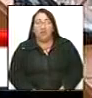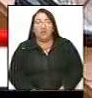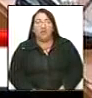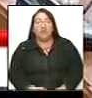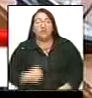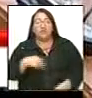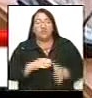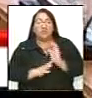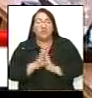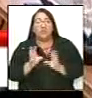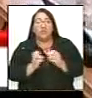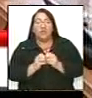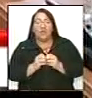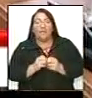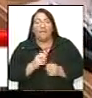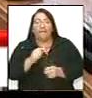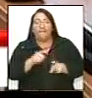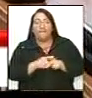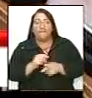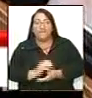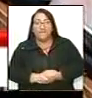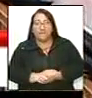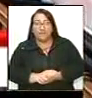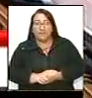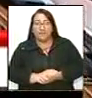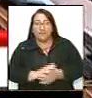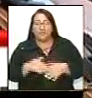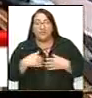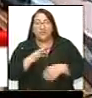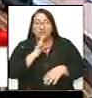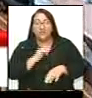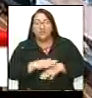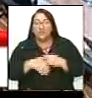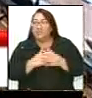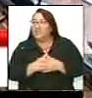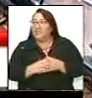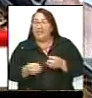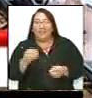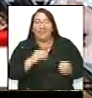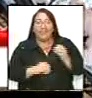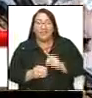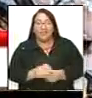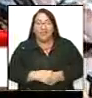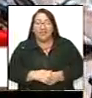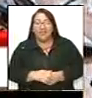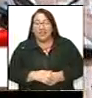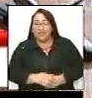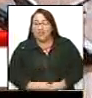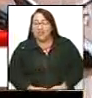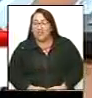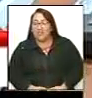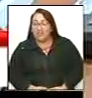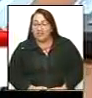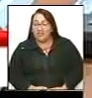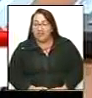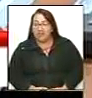progreso durante mucho tiempo inclusive podríamos hablar porque se estarían incrementando los costos de